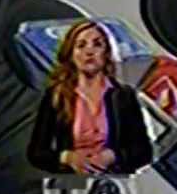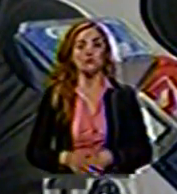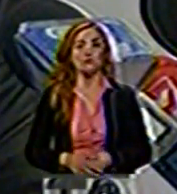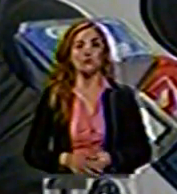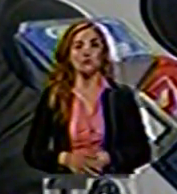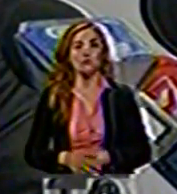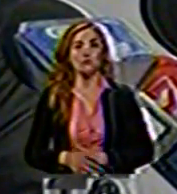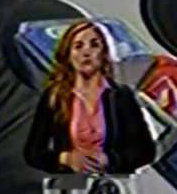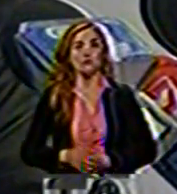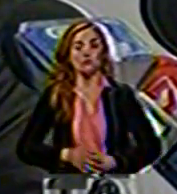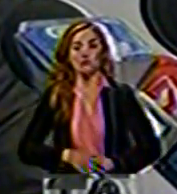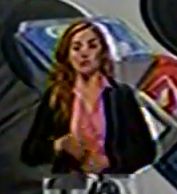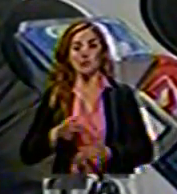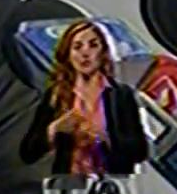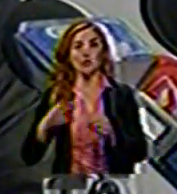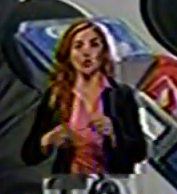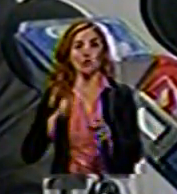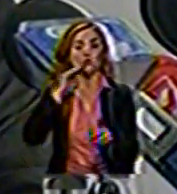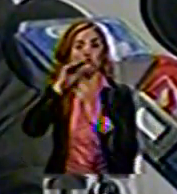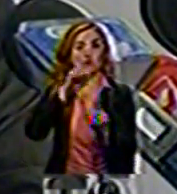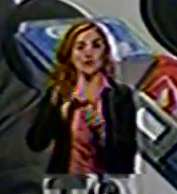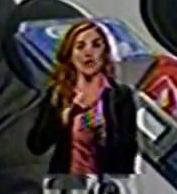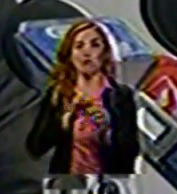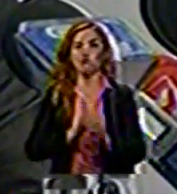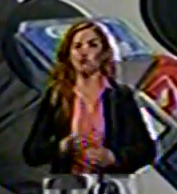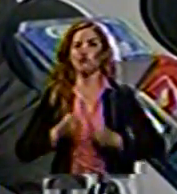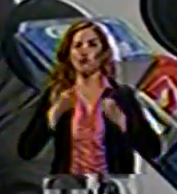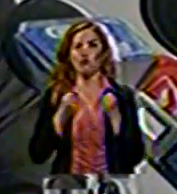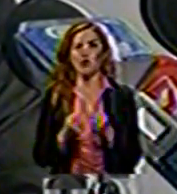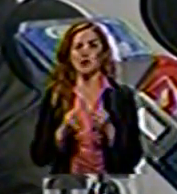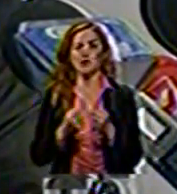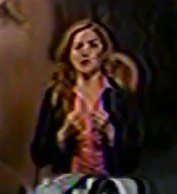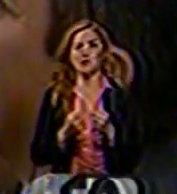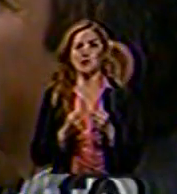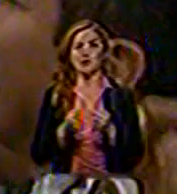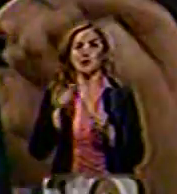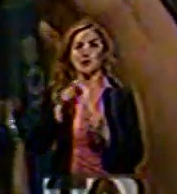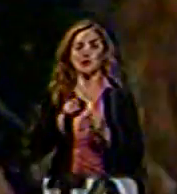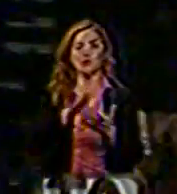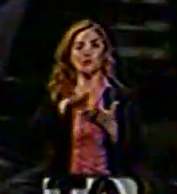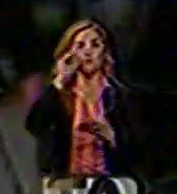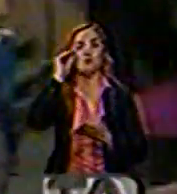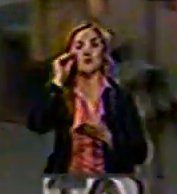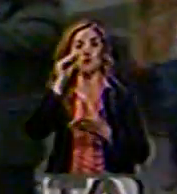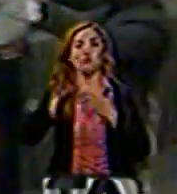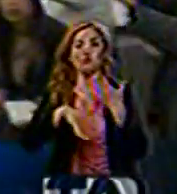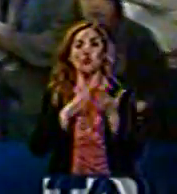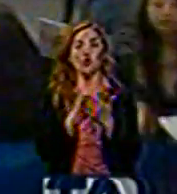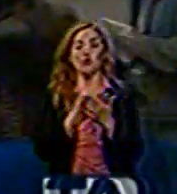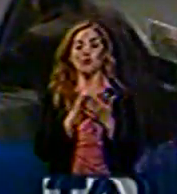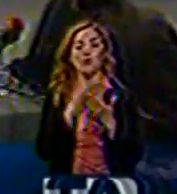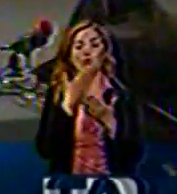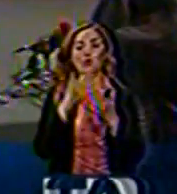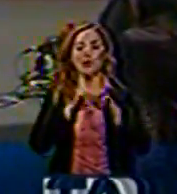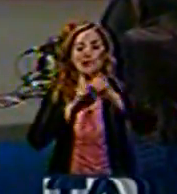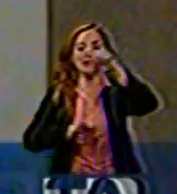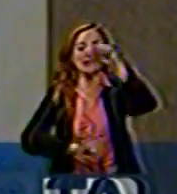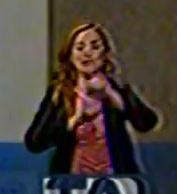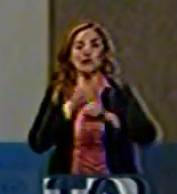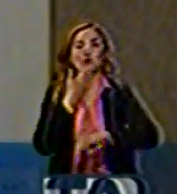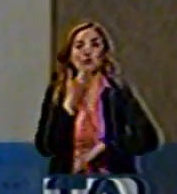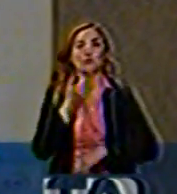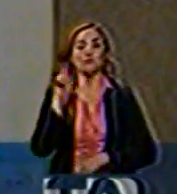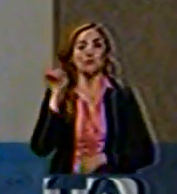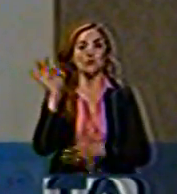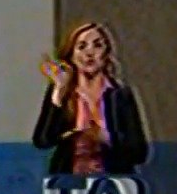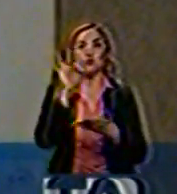mensaje más fuerte. ¿Qué mensaje? Señores, es necesario la pluralidad. Pero Esther Acero, representante de Alianza País, dijo en cambio